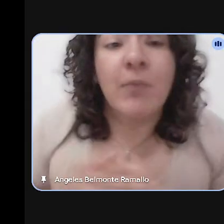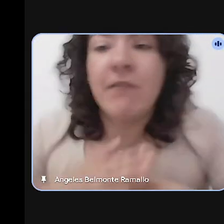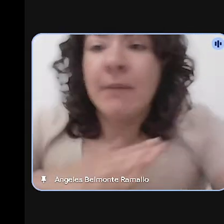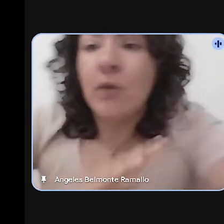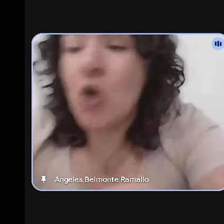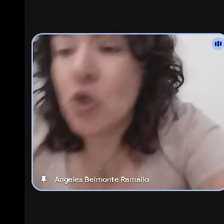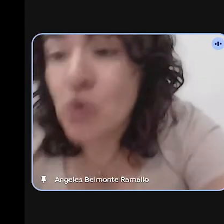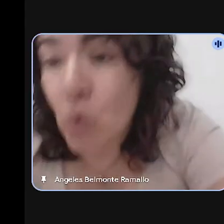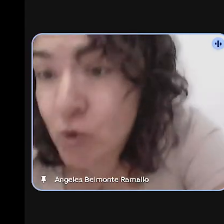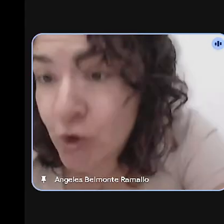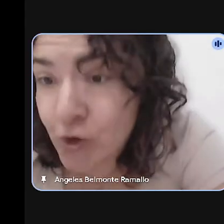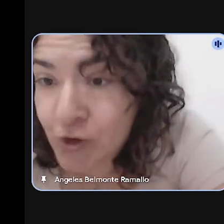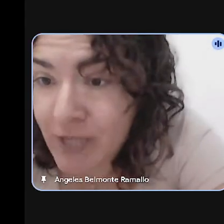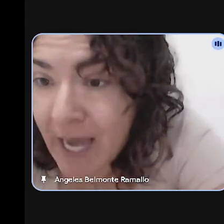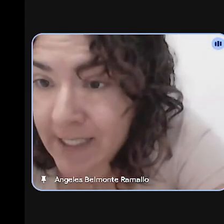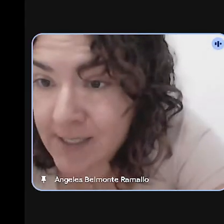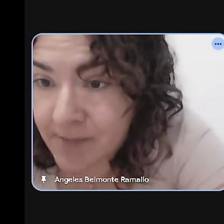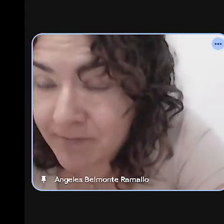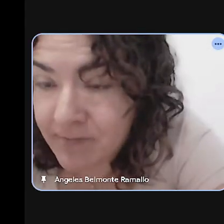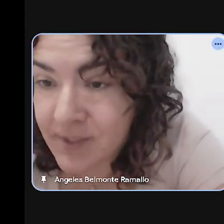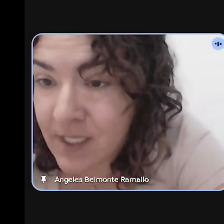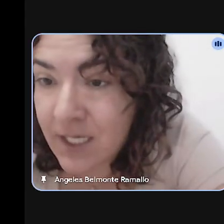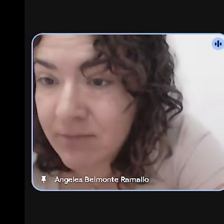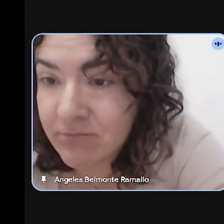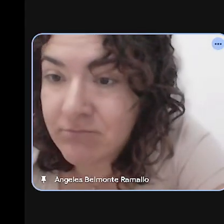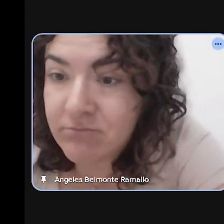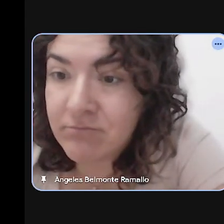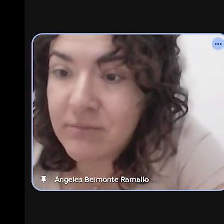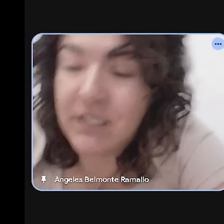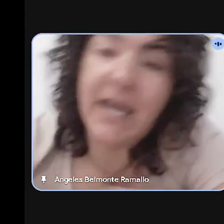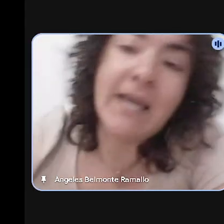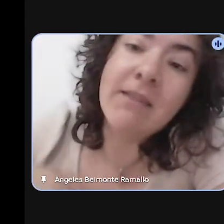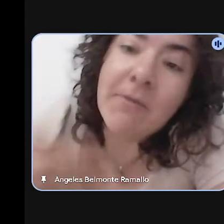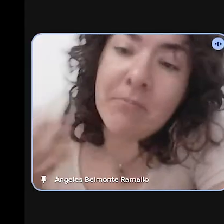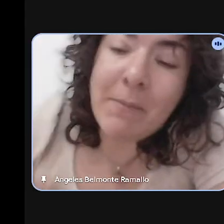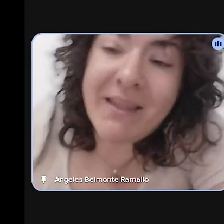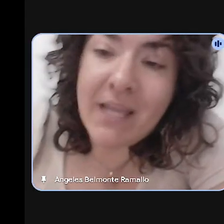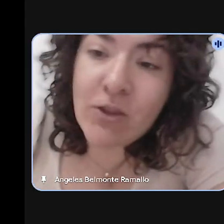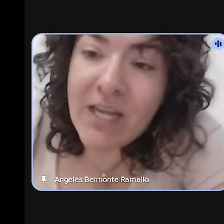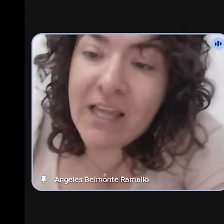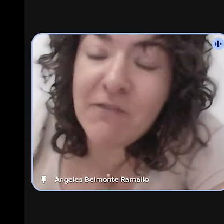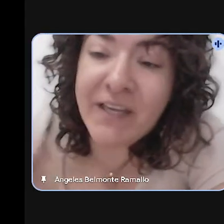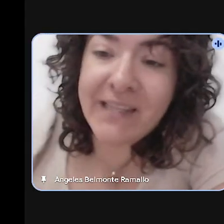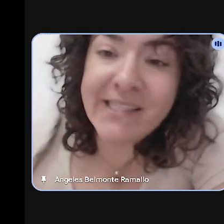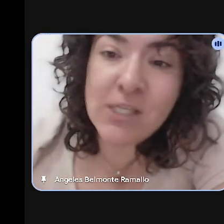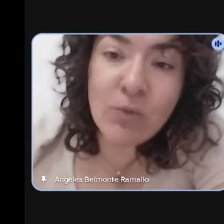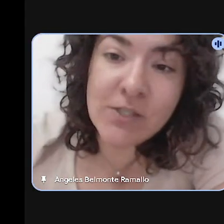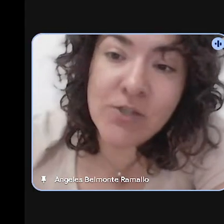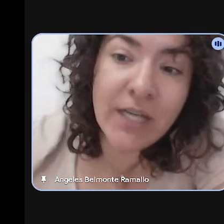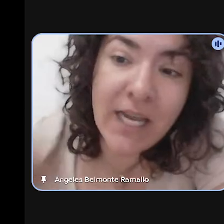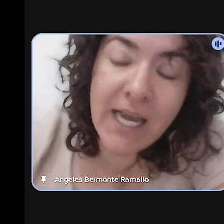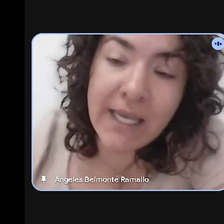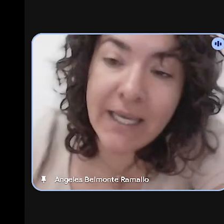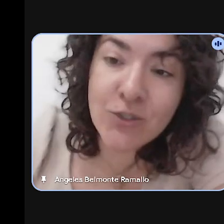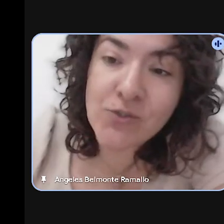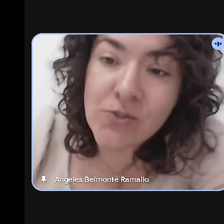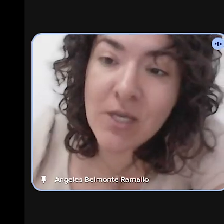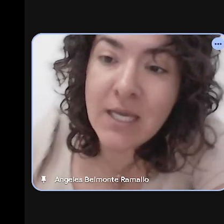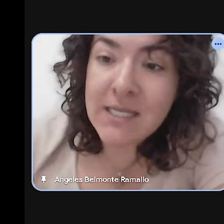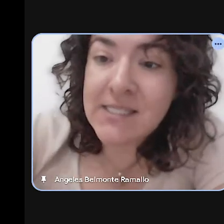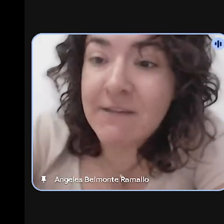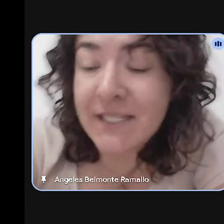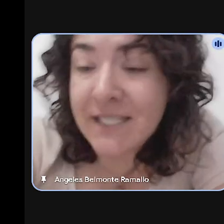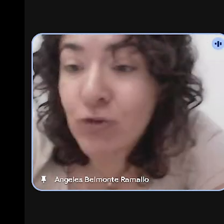Y después vemos los usos sociales, ¿sí? Que es dependiendo de las diferentes situaciones en las que